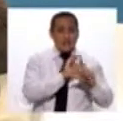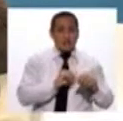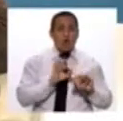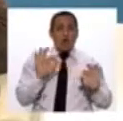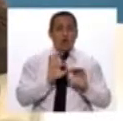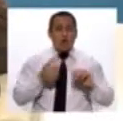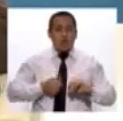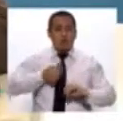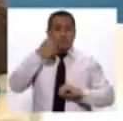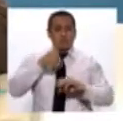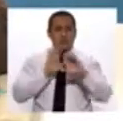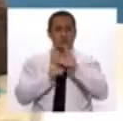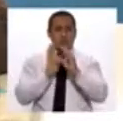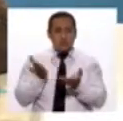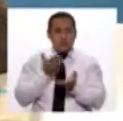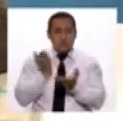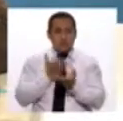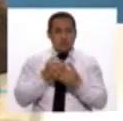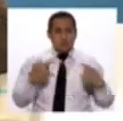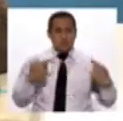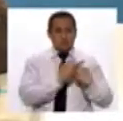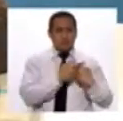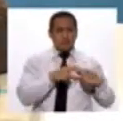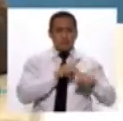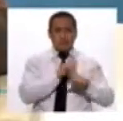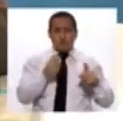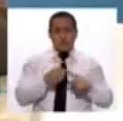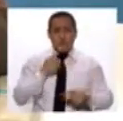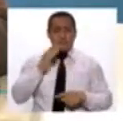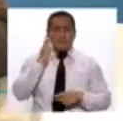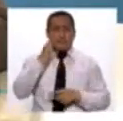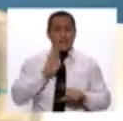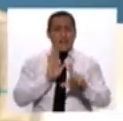o la Constitución, ya no tienen esa atribución de